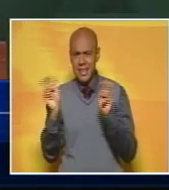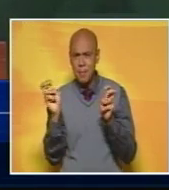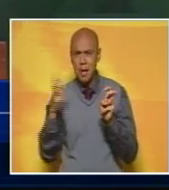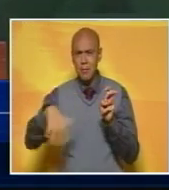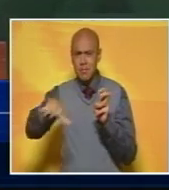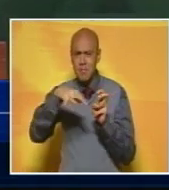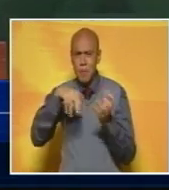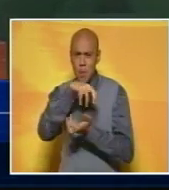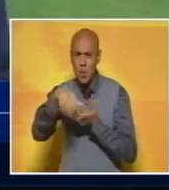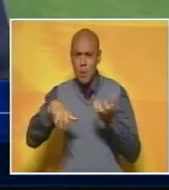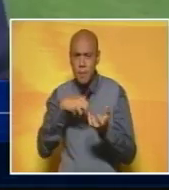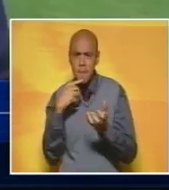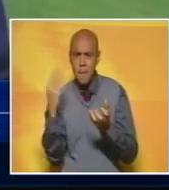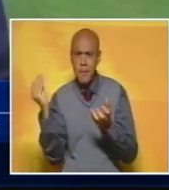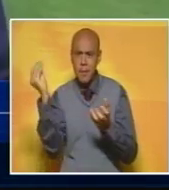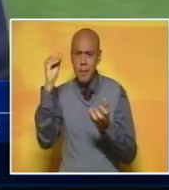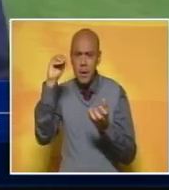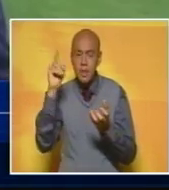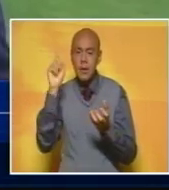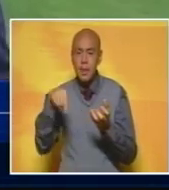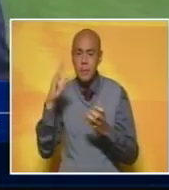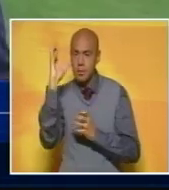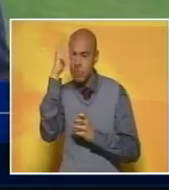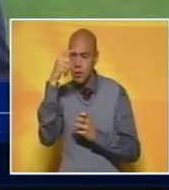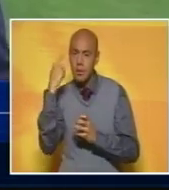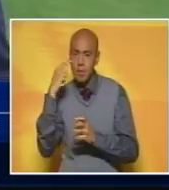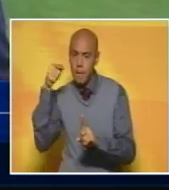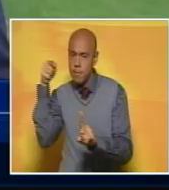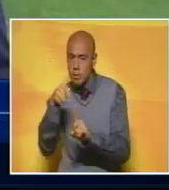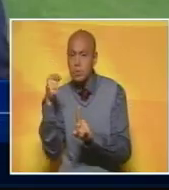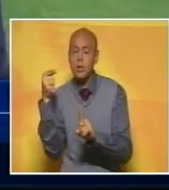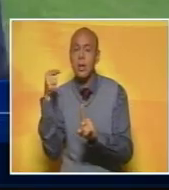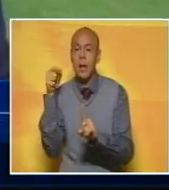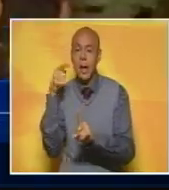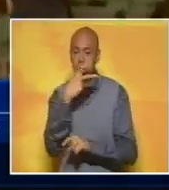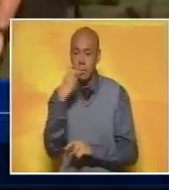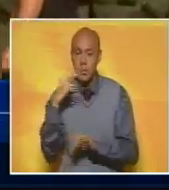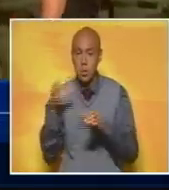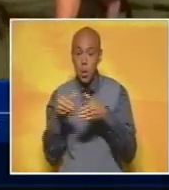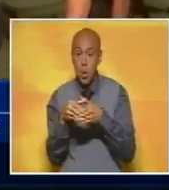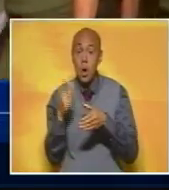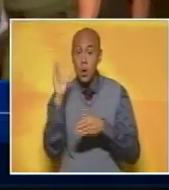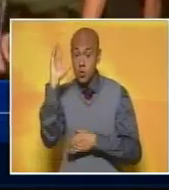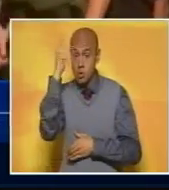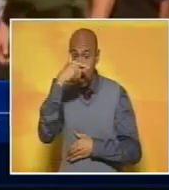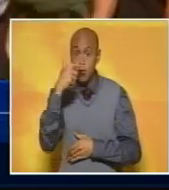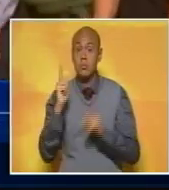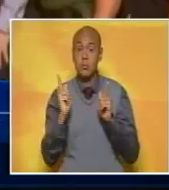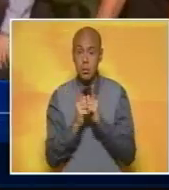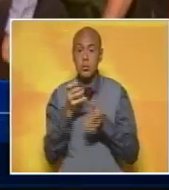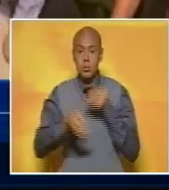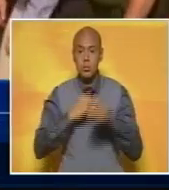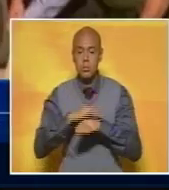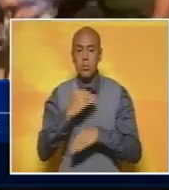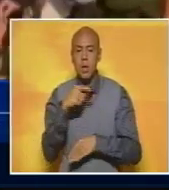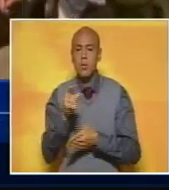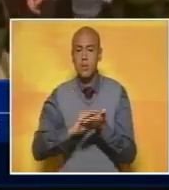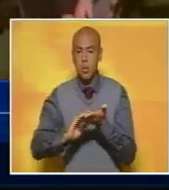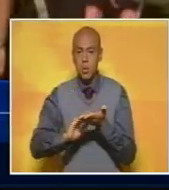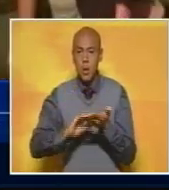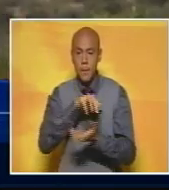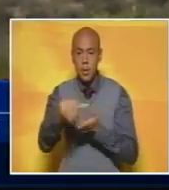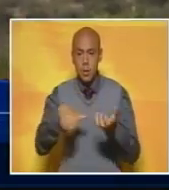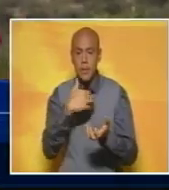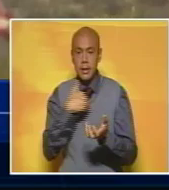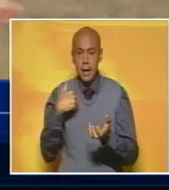que podría implicar acciones estadounidenses contra esos grupos criminales. Este martes, Trump aseguró que afrontará sin problemas la polémica resultante